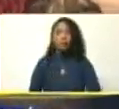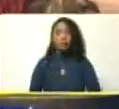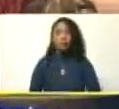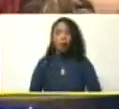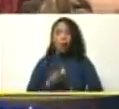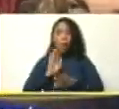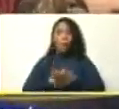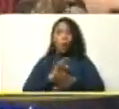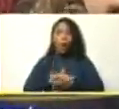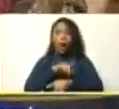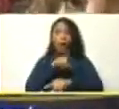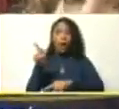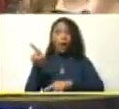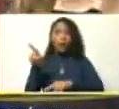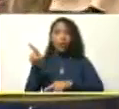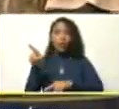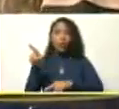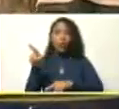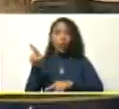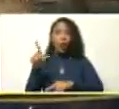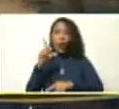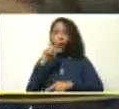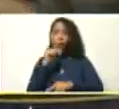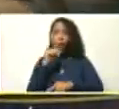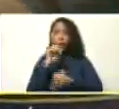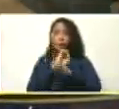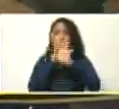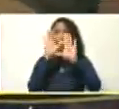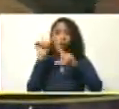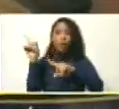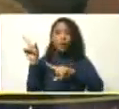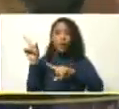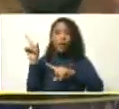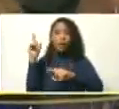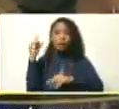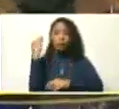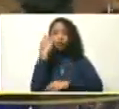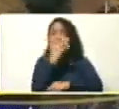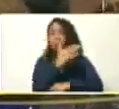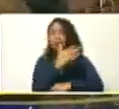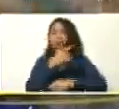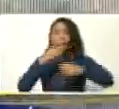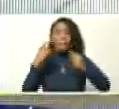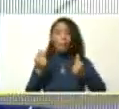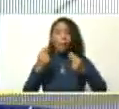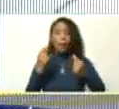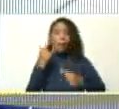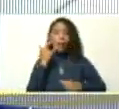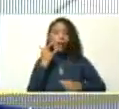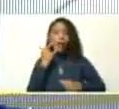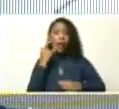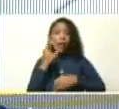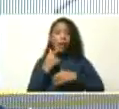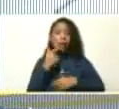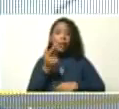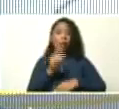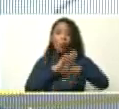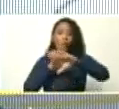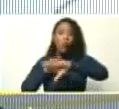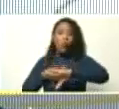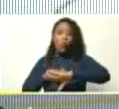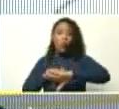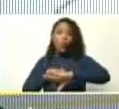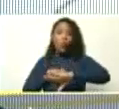Por aquellos que en el desconcierto se precipitaron en la alucinación de la audacia y convocaron el